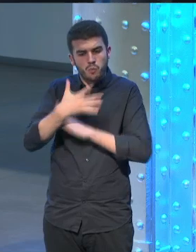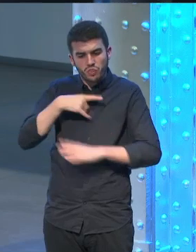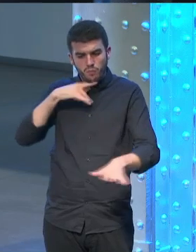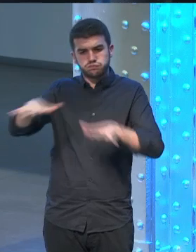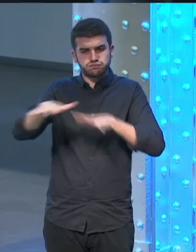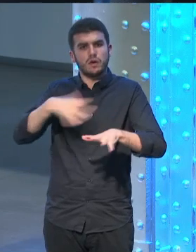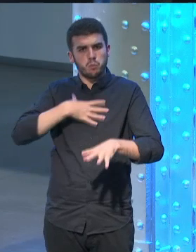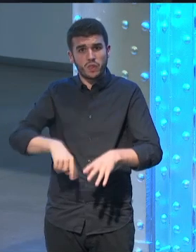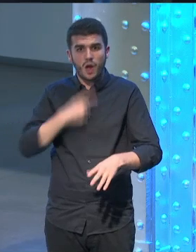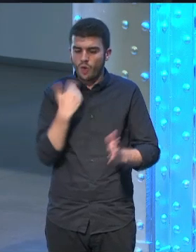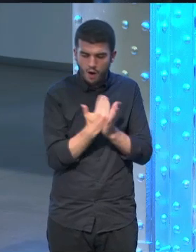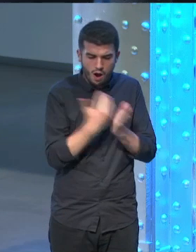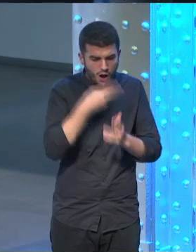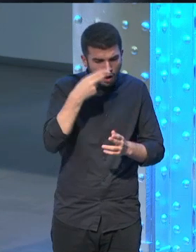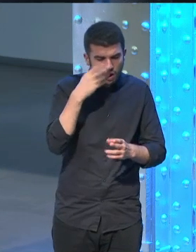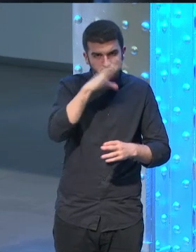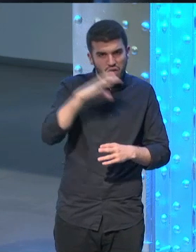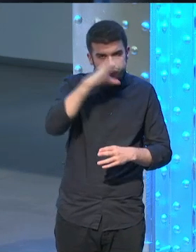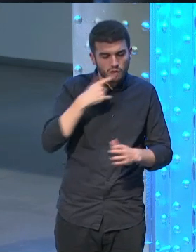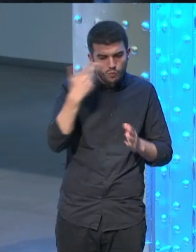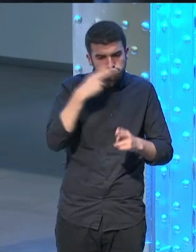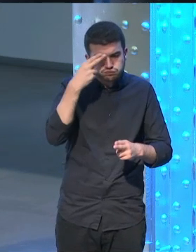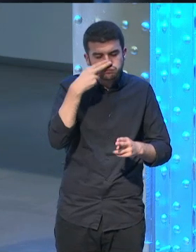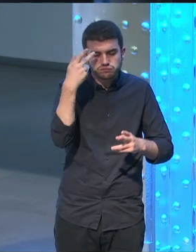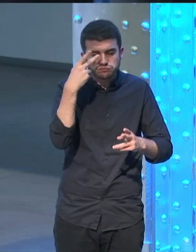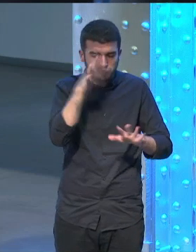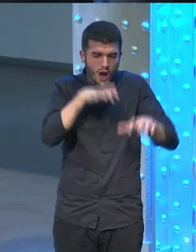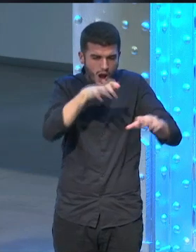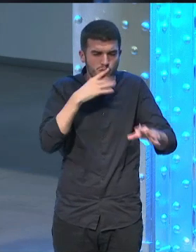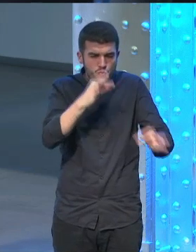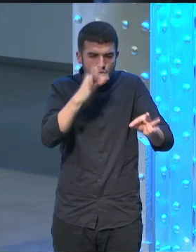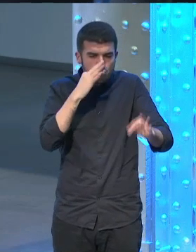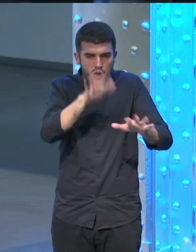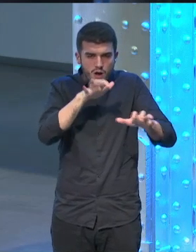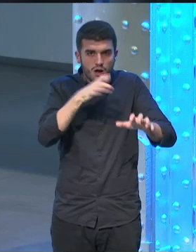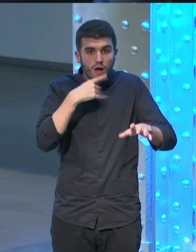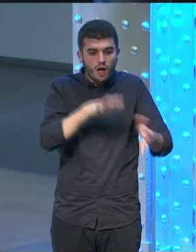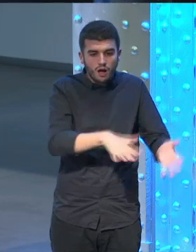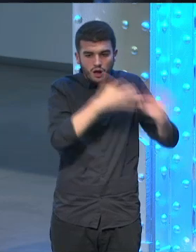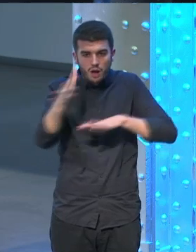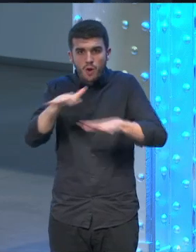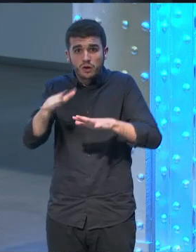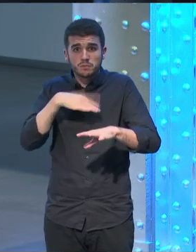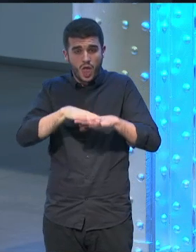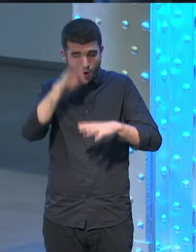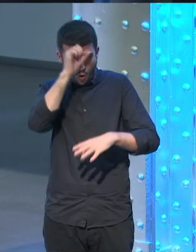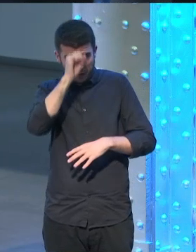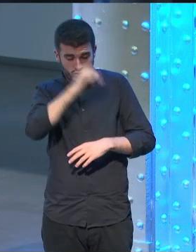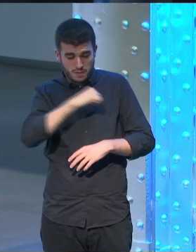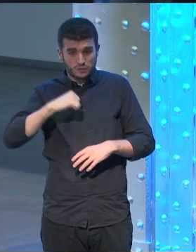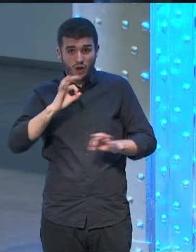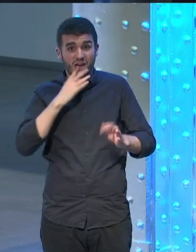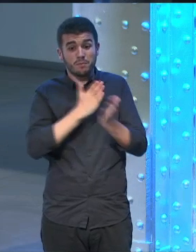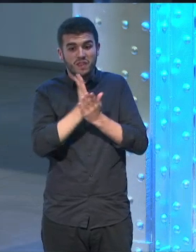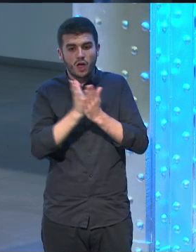persona que estudia, interesada por las ciencias, interesada por la ingeniería, que hace activismo a partir de sus opiniones personales en un medio